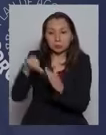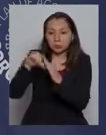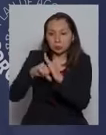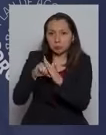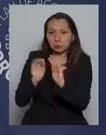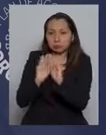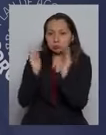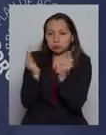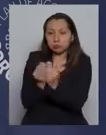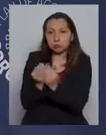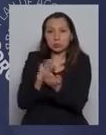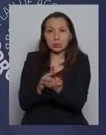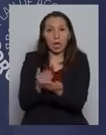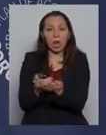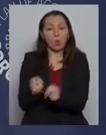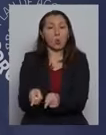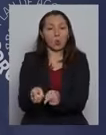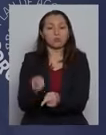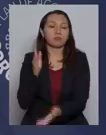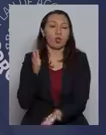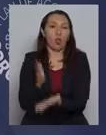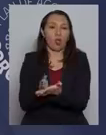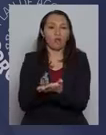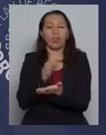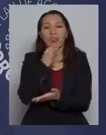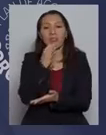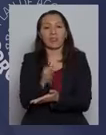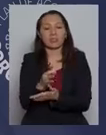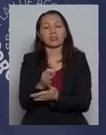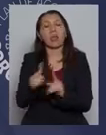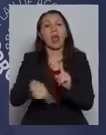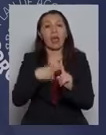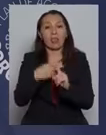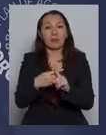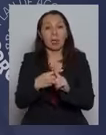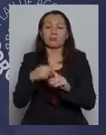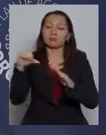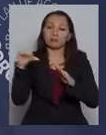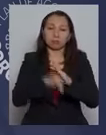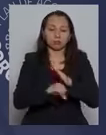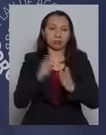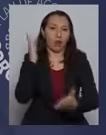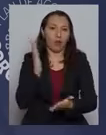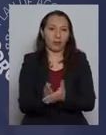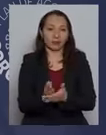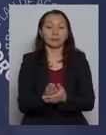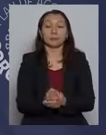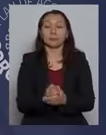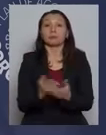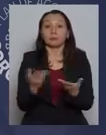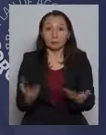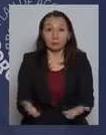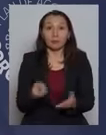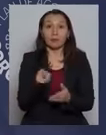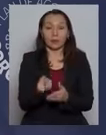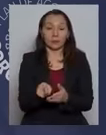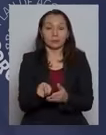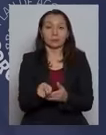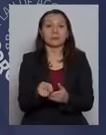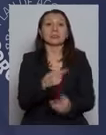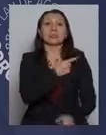aislamiento, de condiciones sanitarias, obligó a colocar cuarentena. Es por eso que